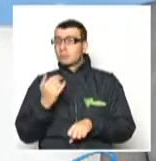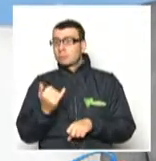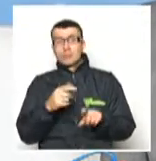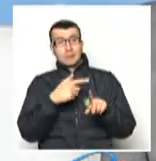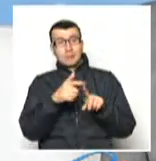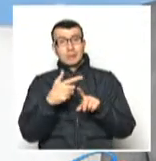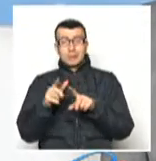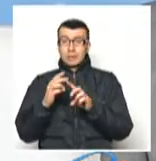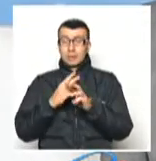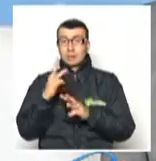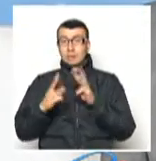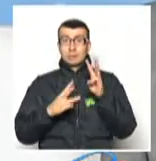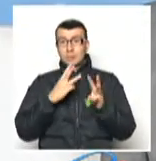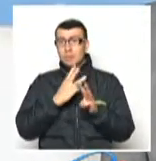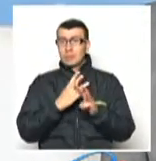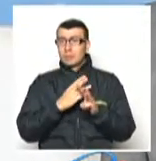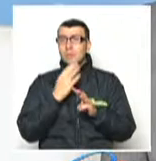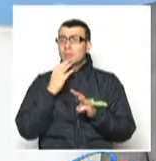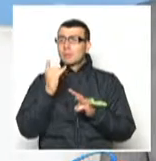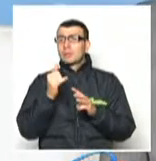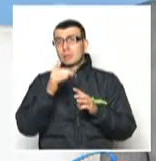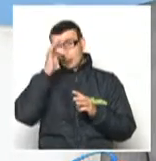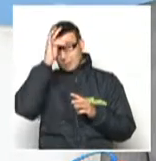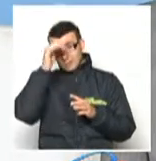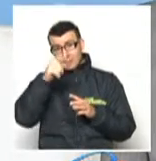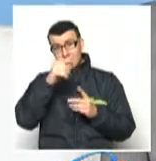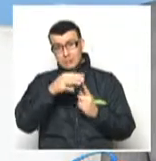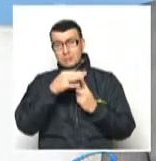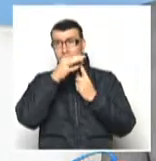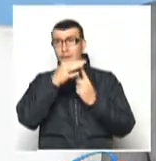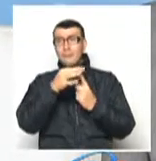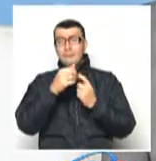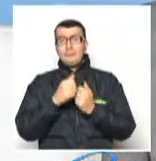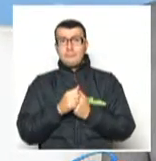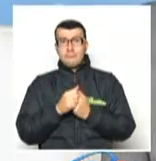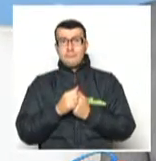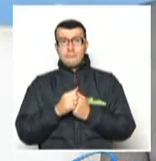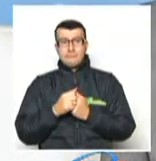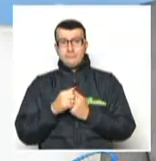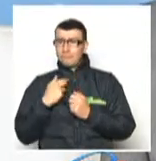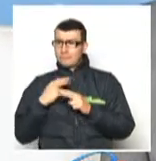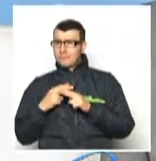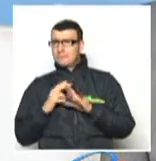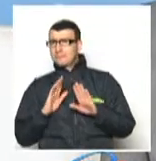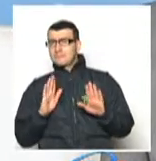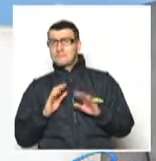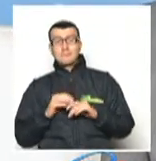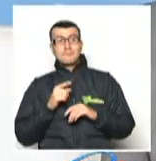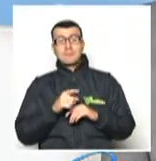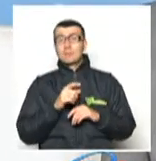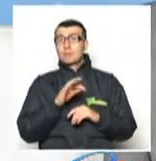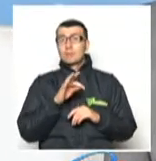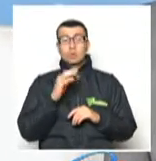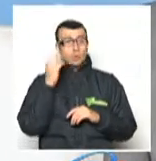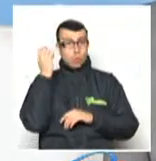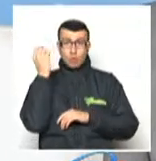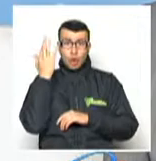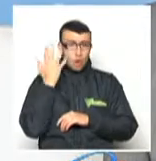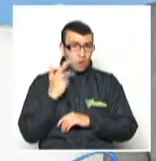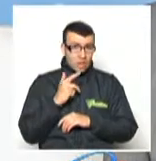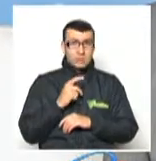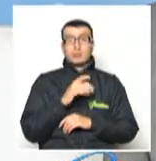mundo hacen una clínica en especial, pues que no es el caso hablar de ella, hace 300 casos diarios